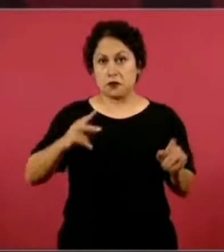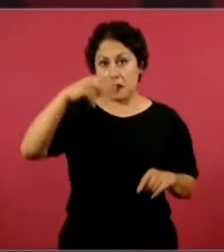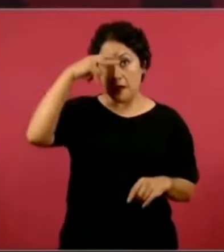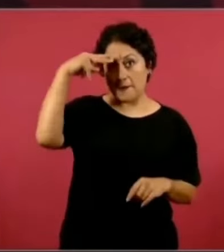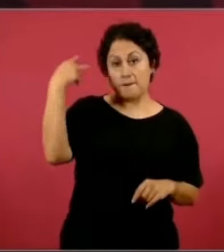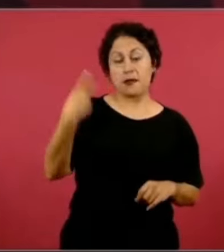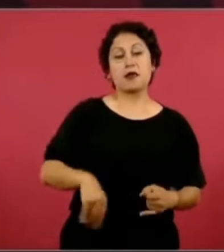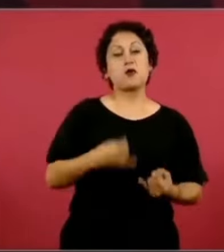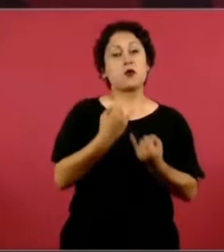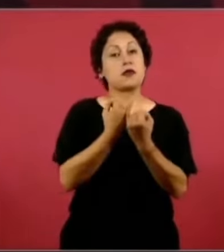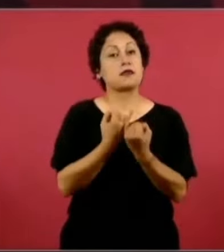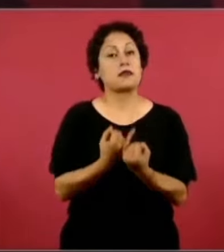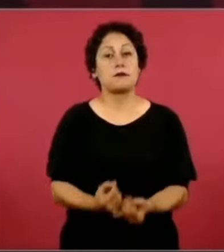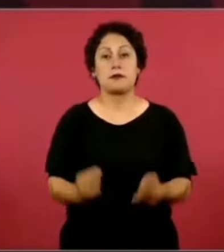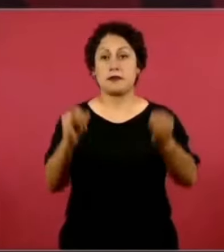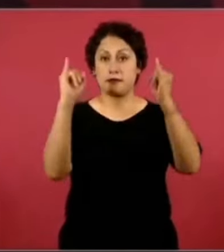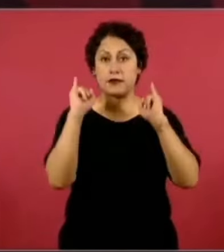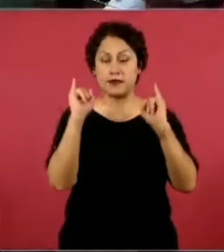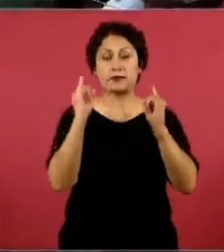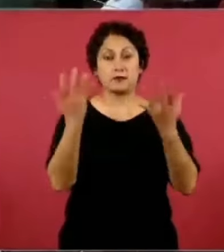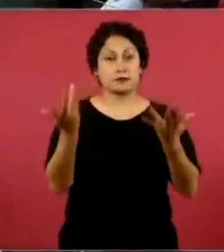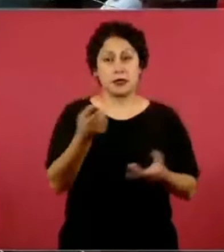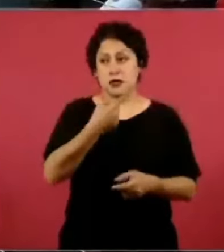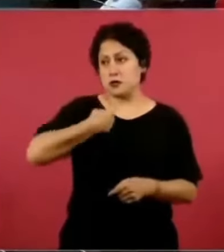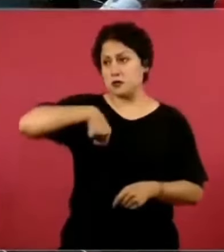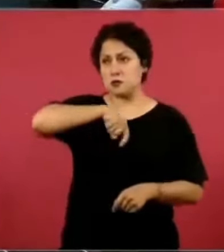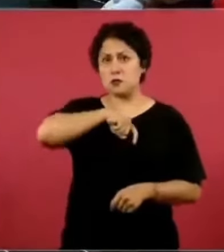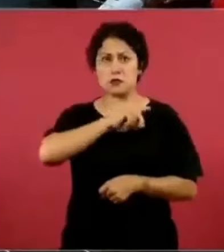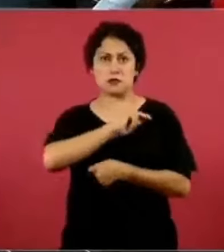México, de la soberanía de nuestro país.